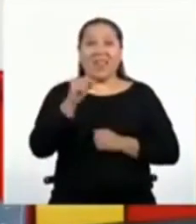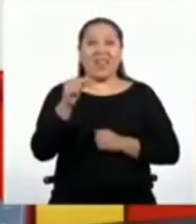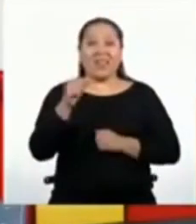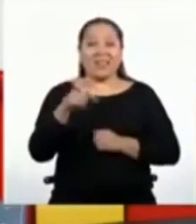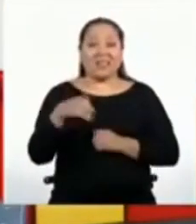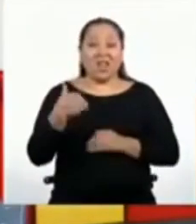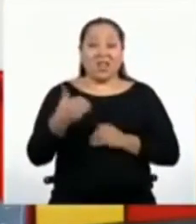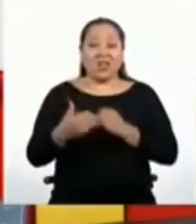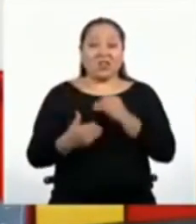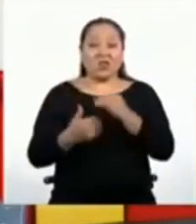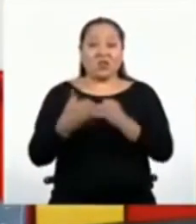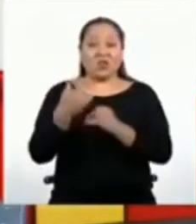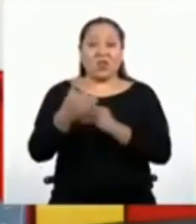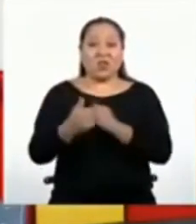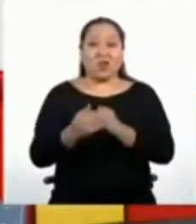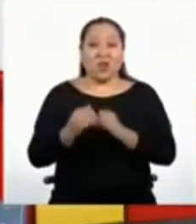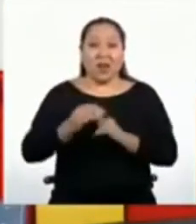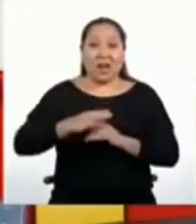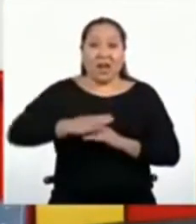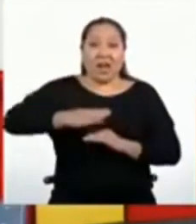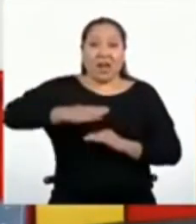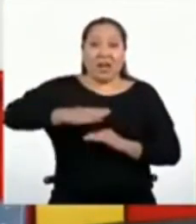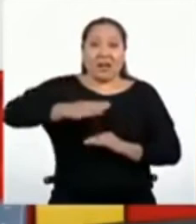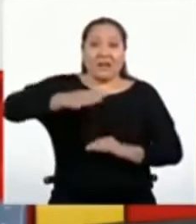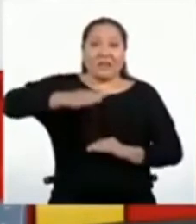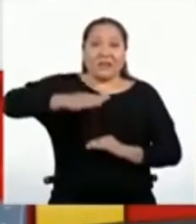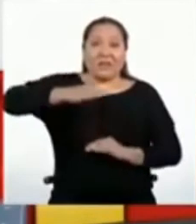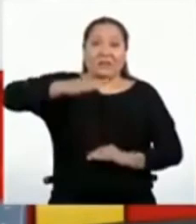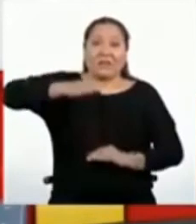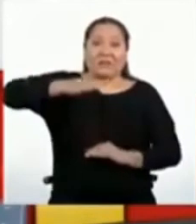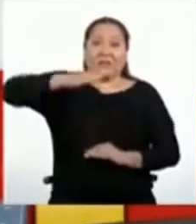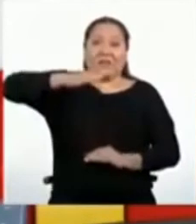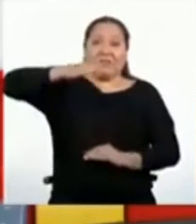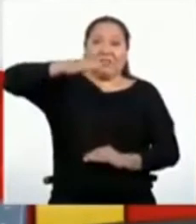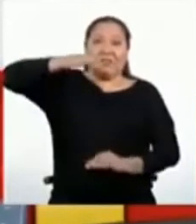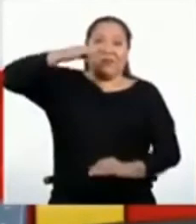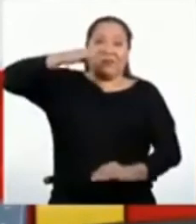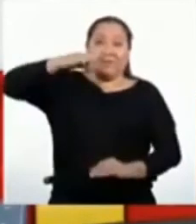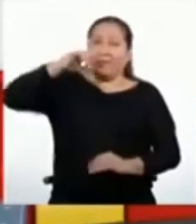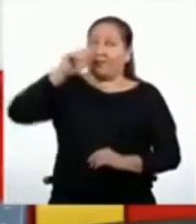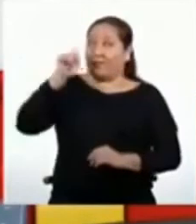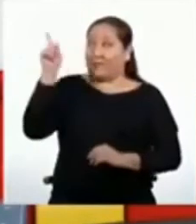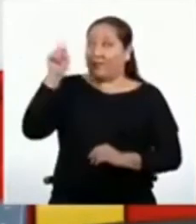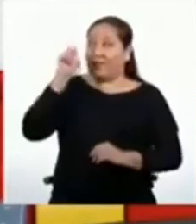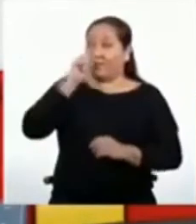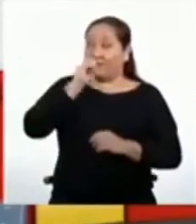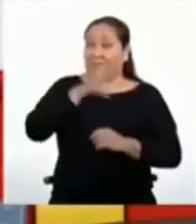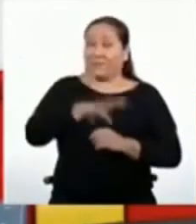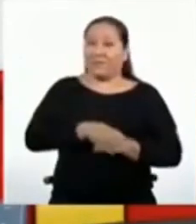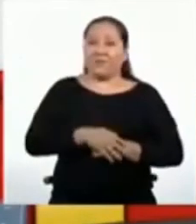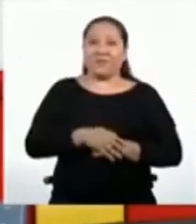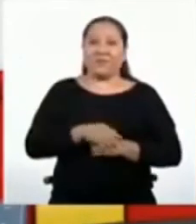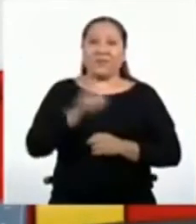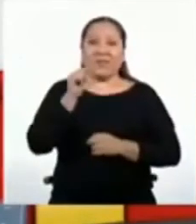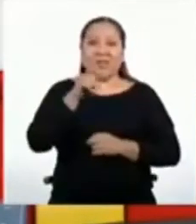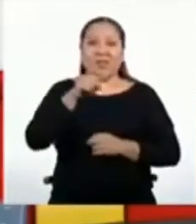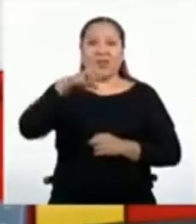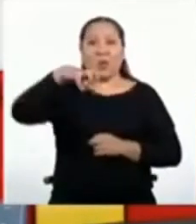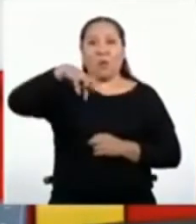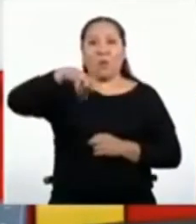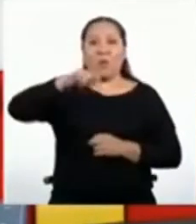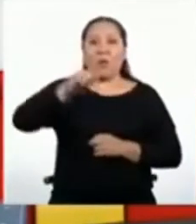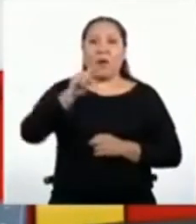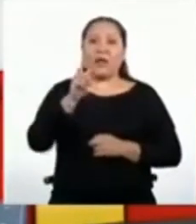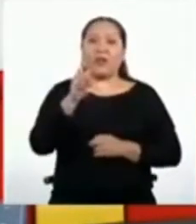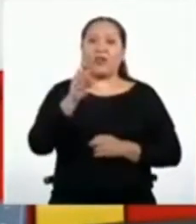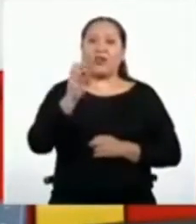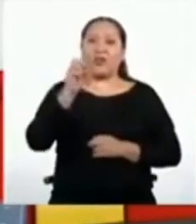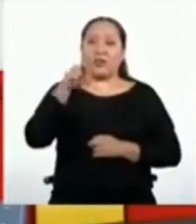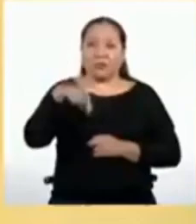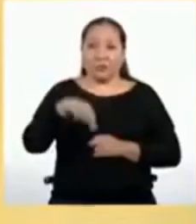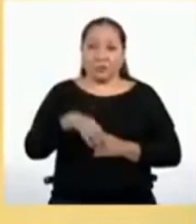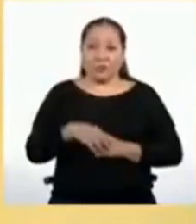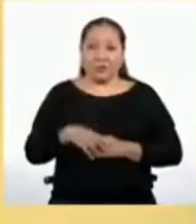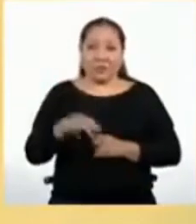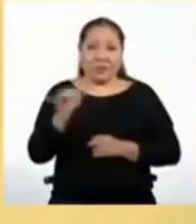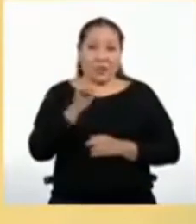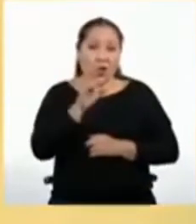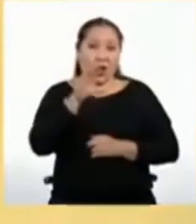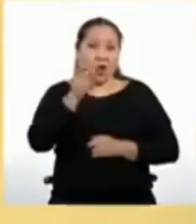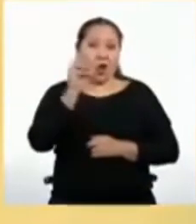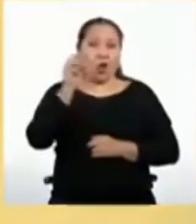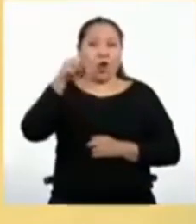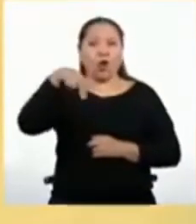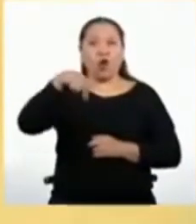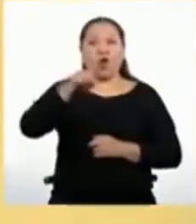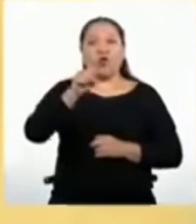sucesión crece y crece, como dijiste tú, es un patrón, una constante.